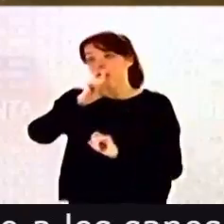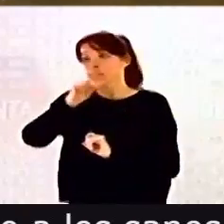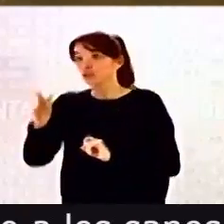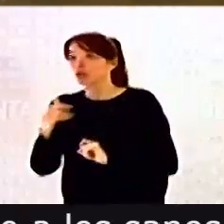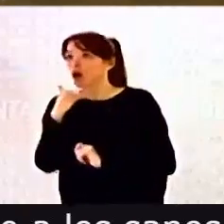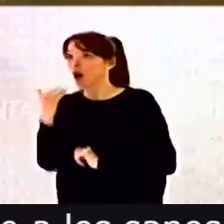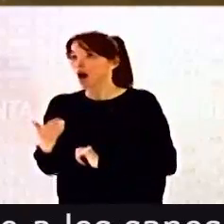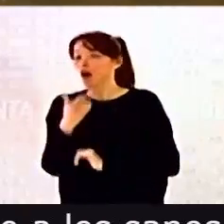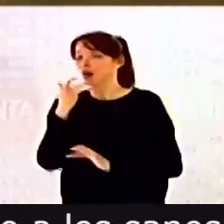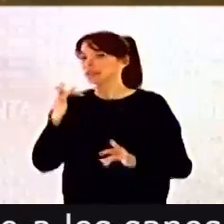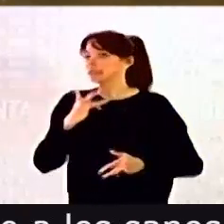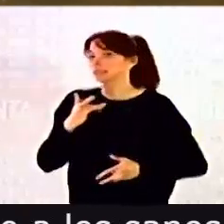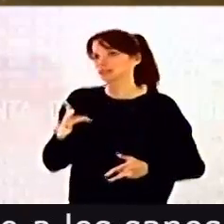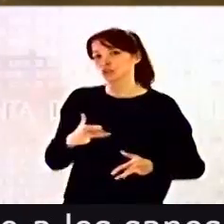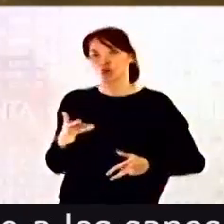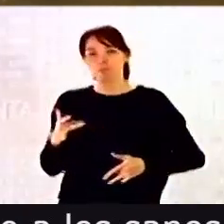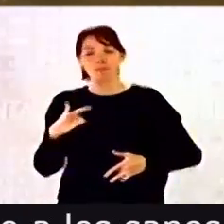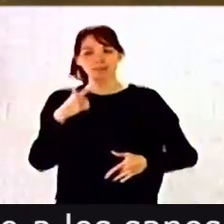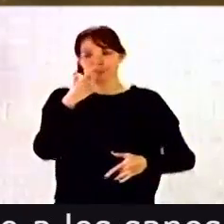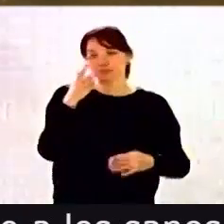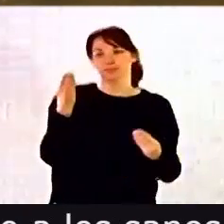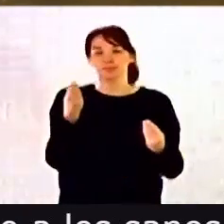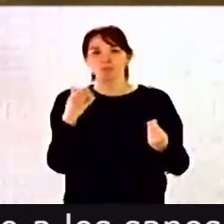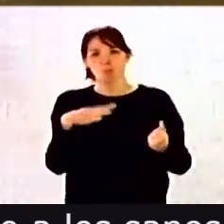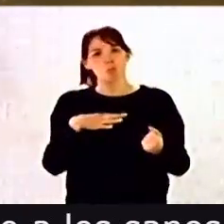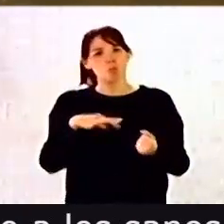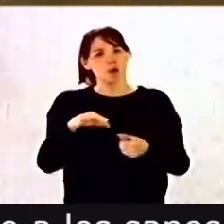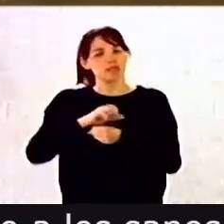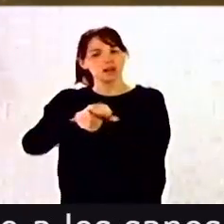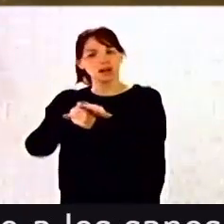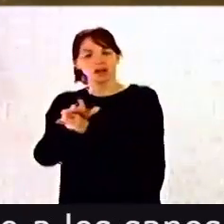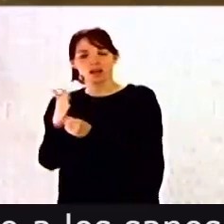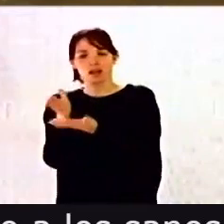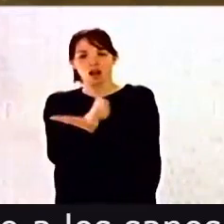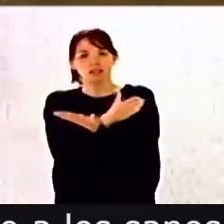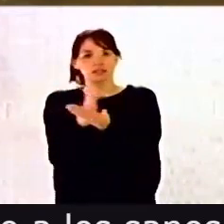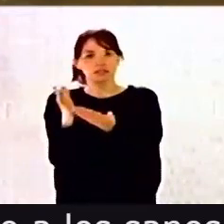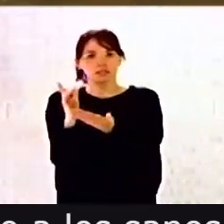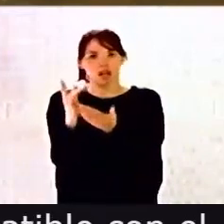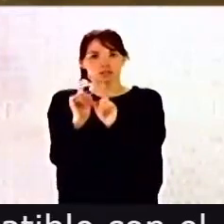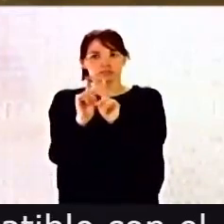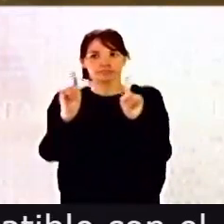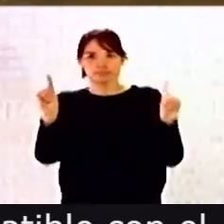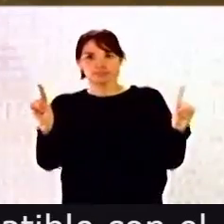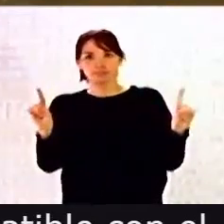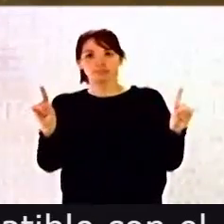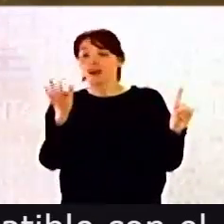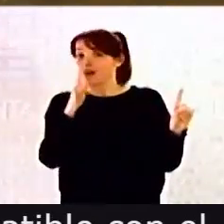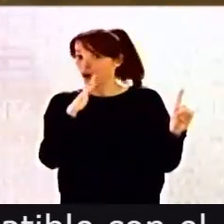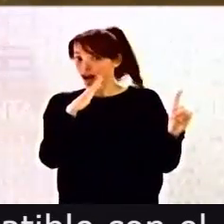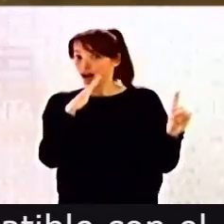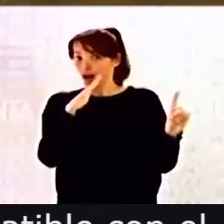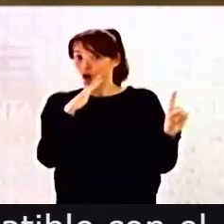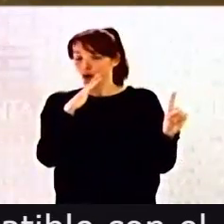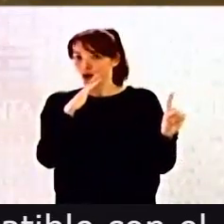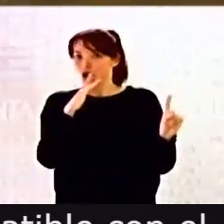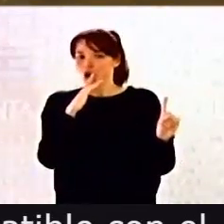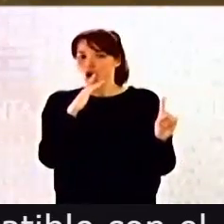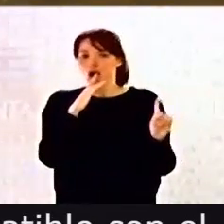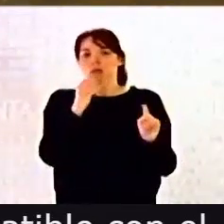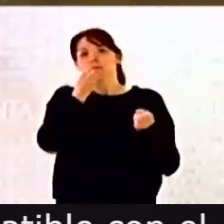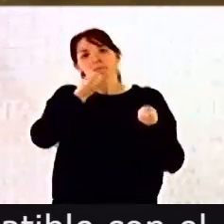tienen algunos síntomas compatibles con el COVID-19. Estamos aislando en este momento, con buenas